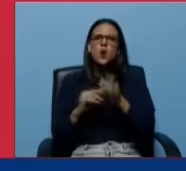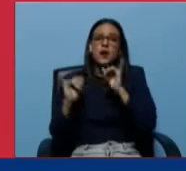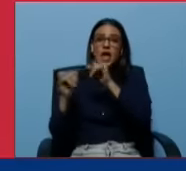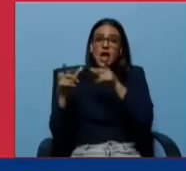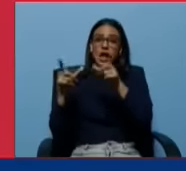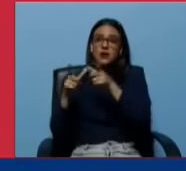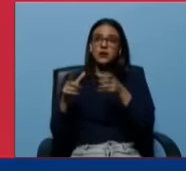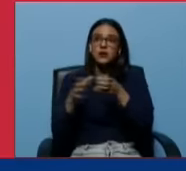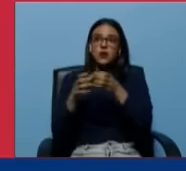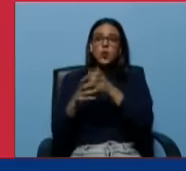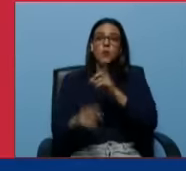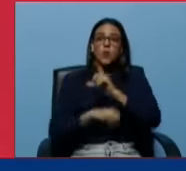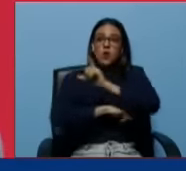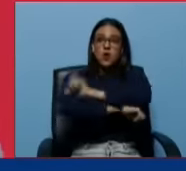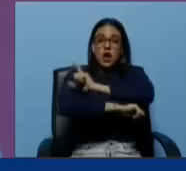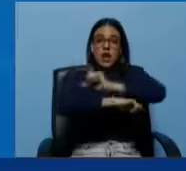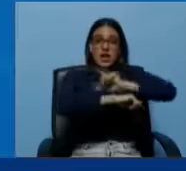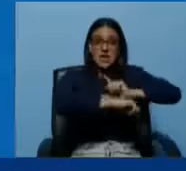alguien por ahí,